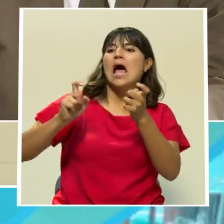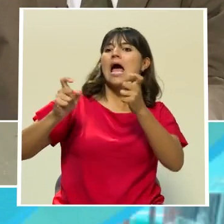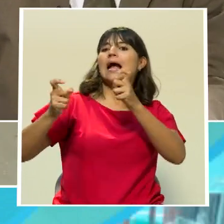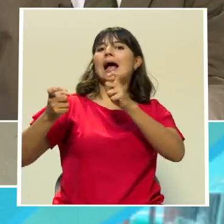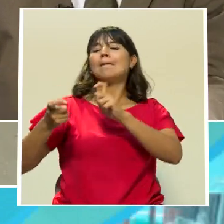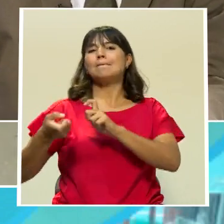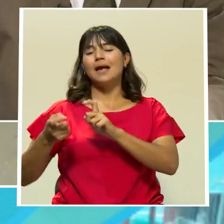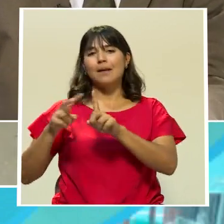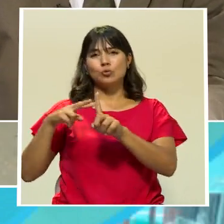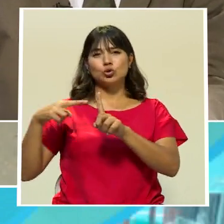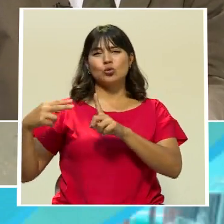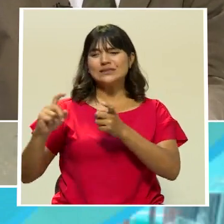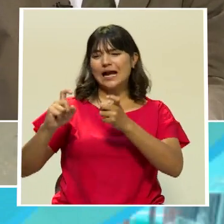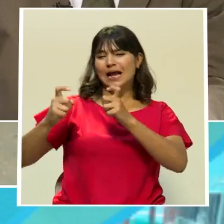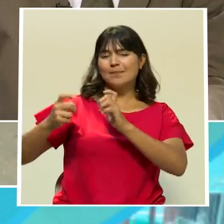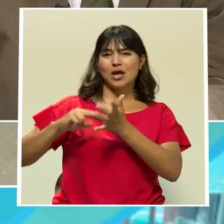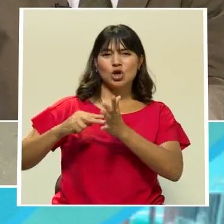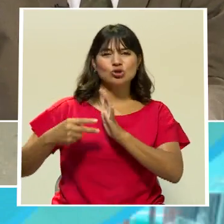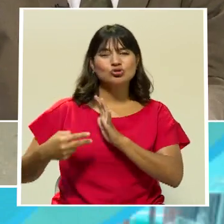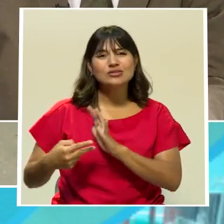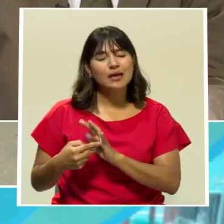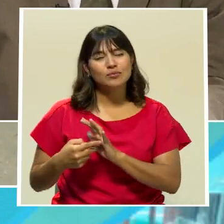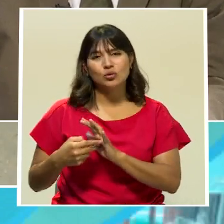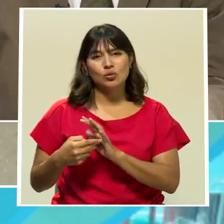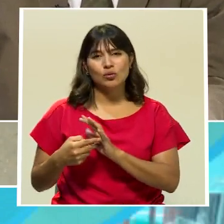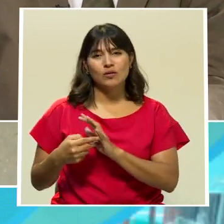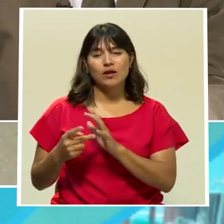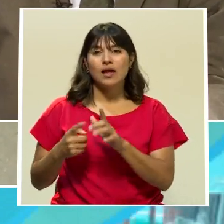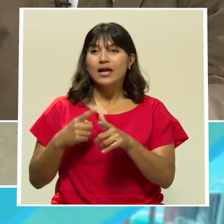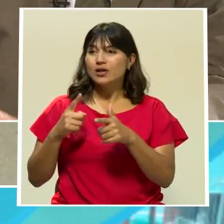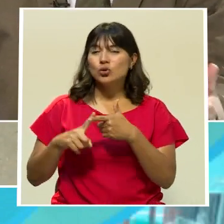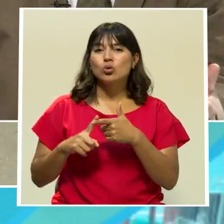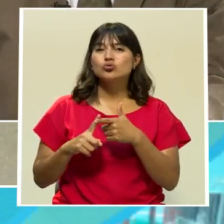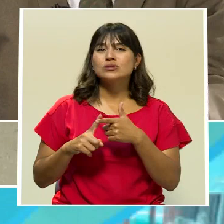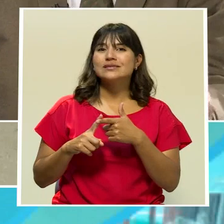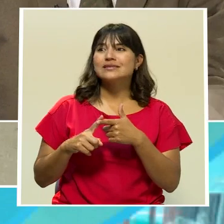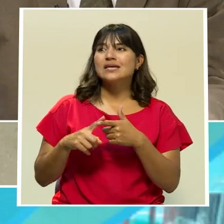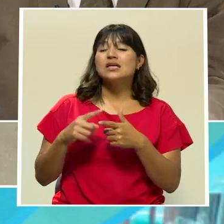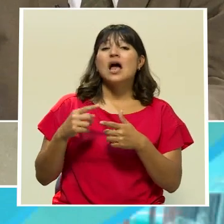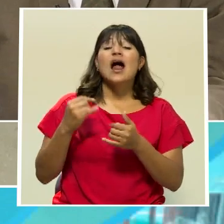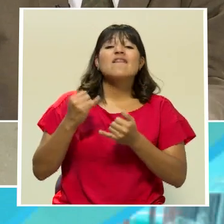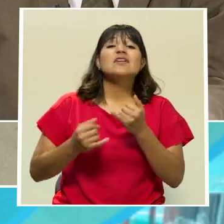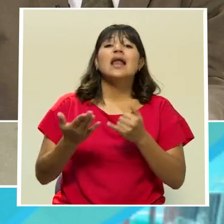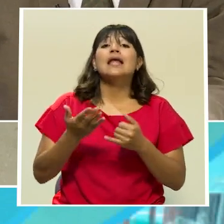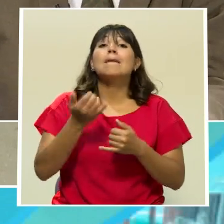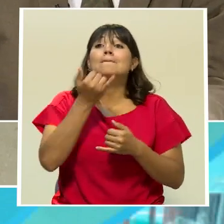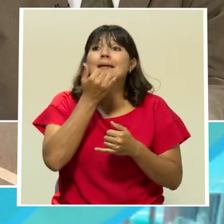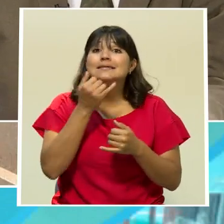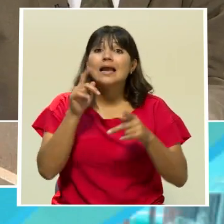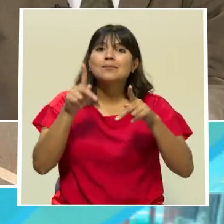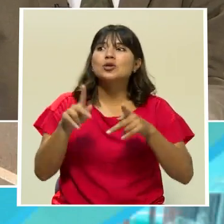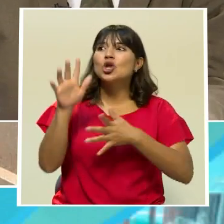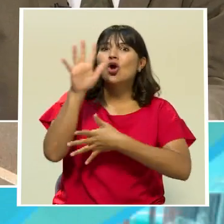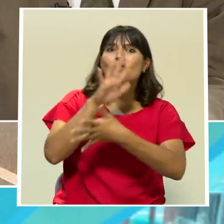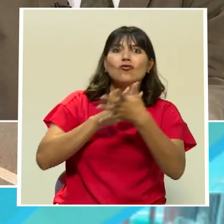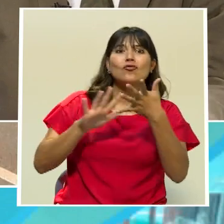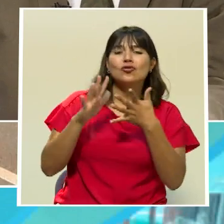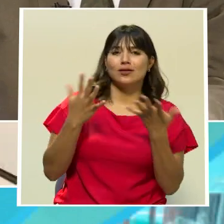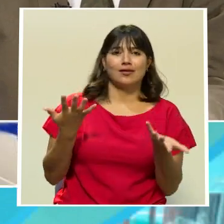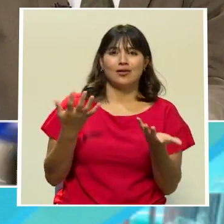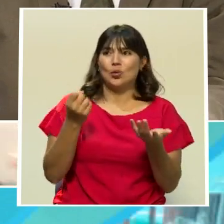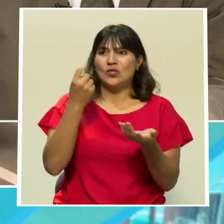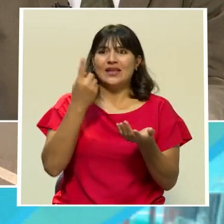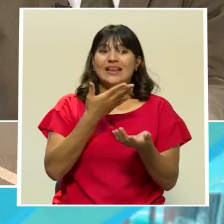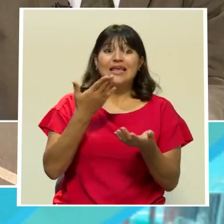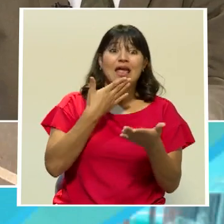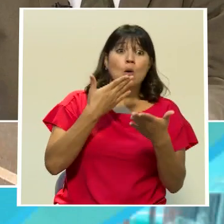desbozalamiento que a lo único que aporta es a ese desasosiego y a esa confusión. Ese concepto que acabas